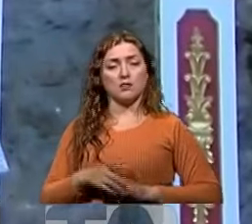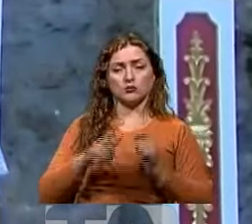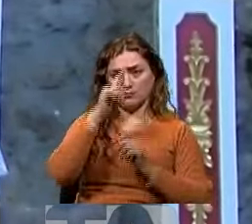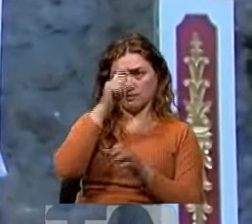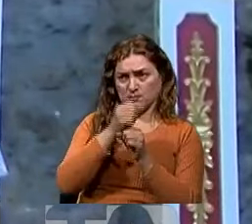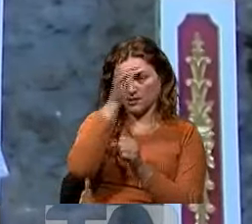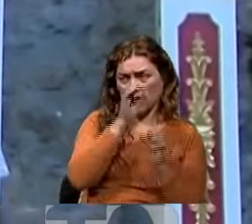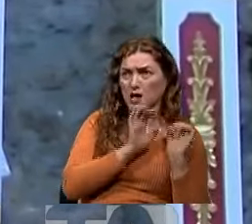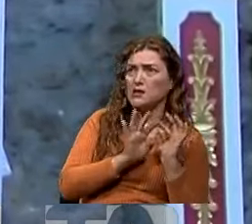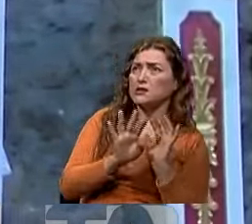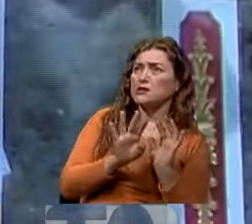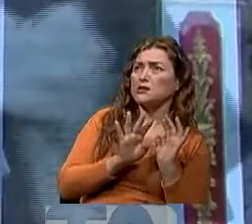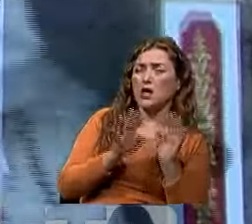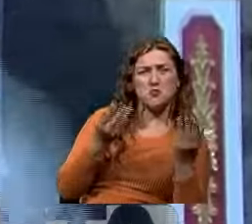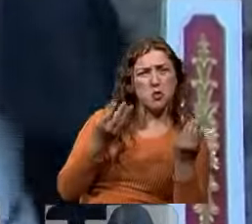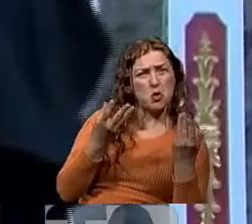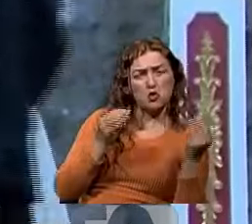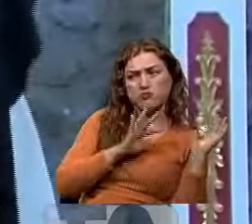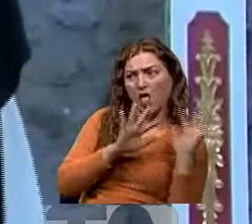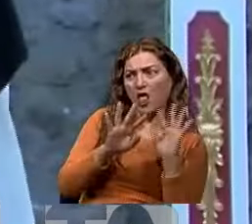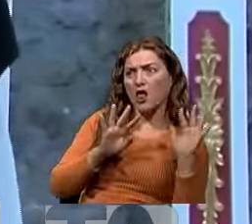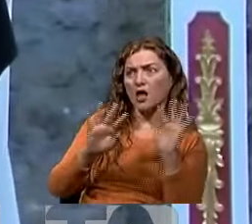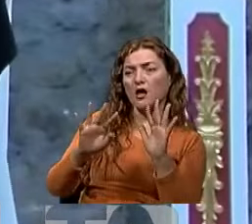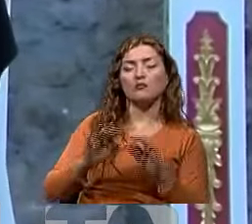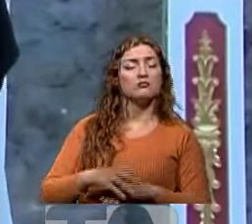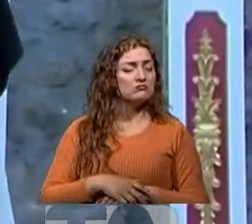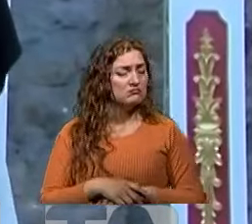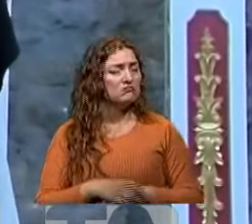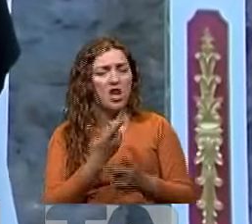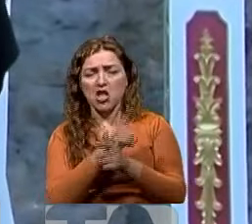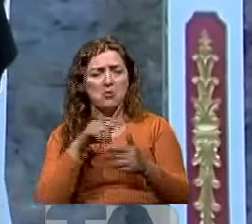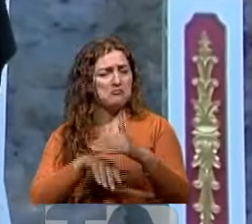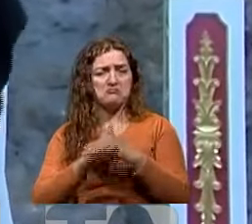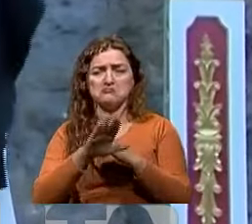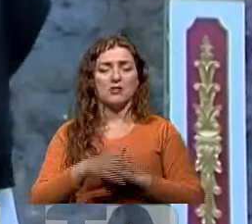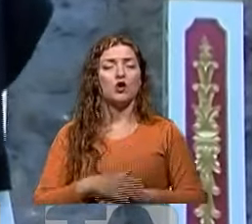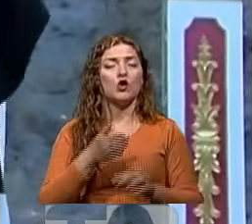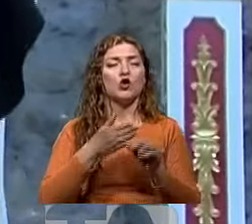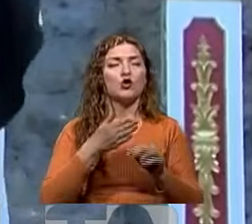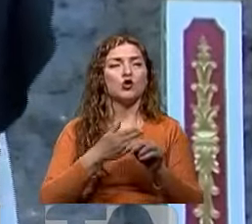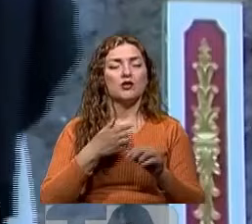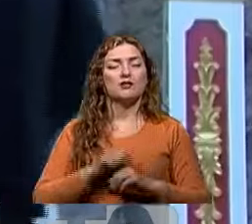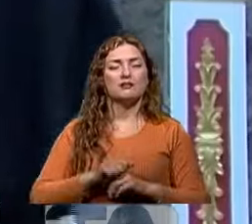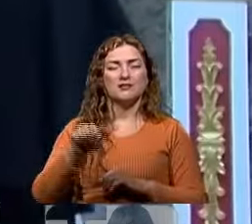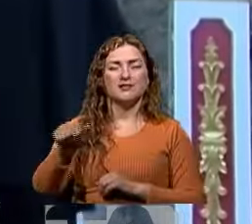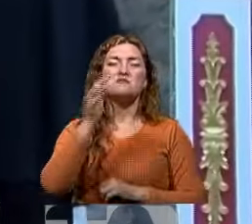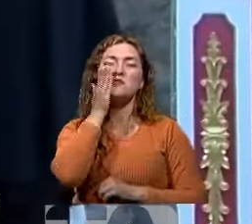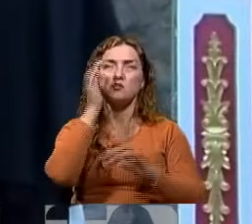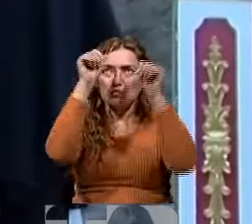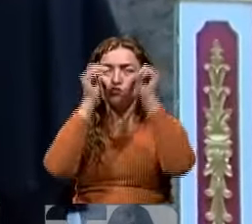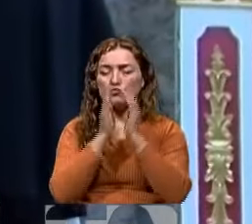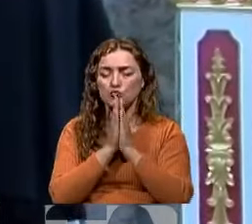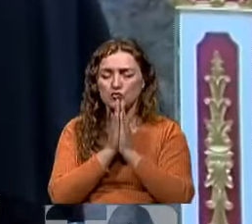donde es un número ilimitado, pues lo que se busca es que a las plantas de la Madre del Rocío